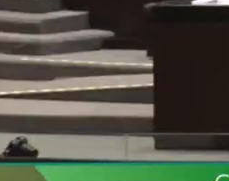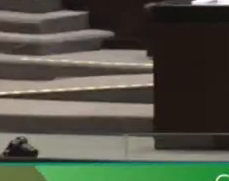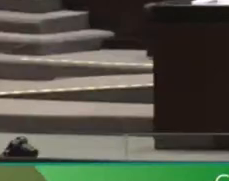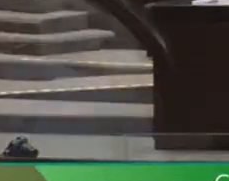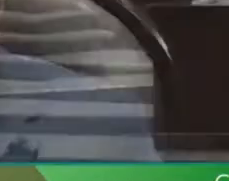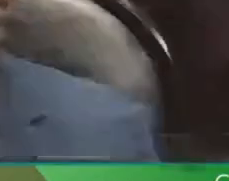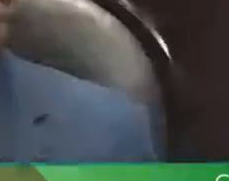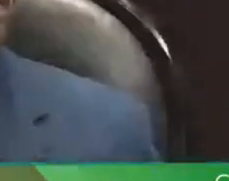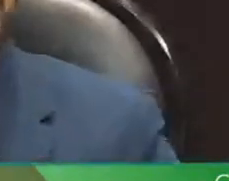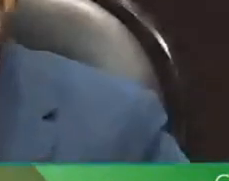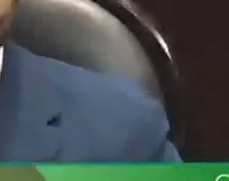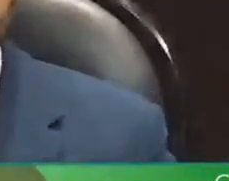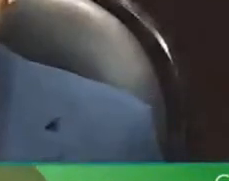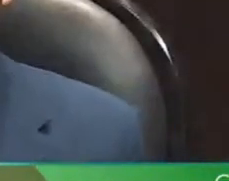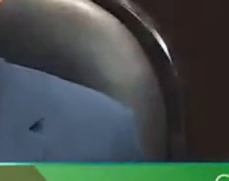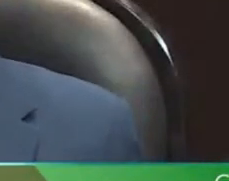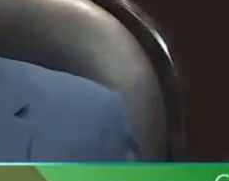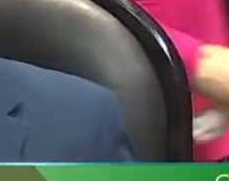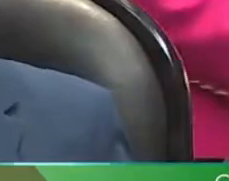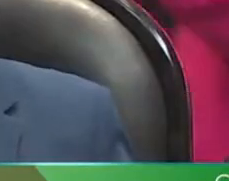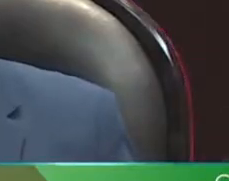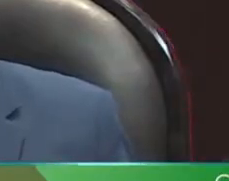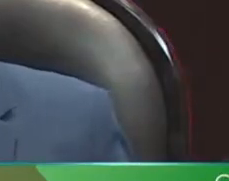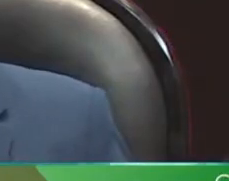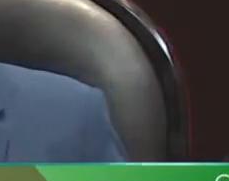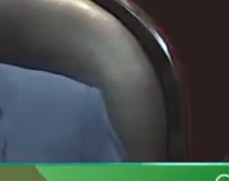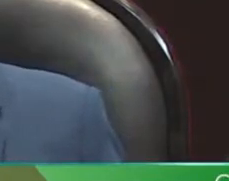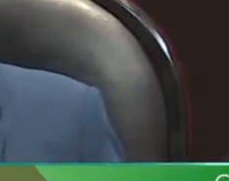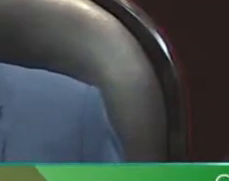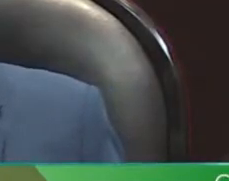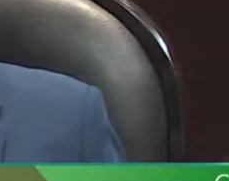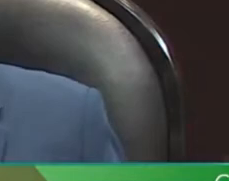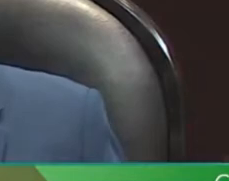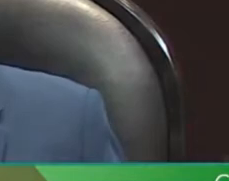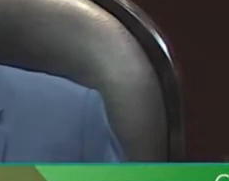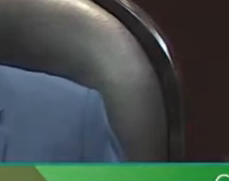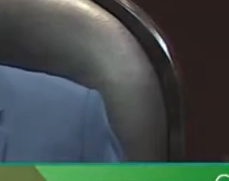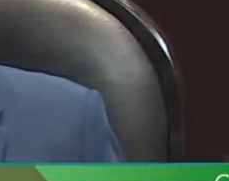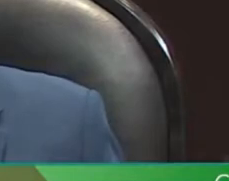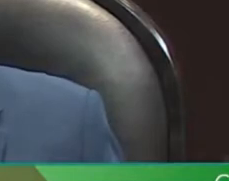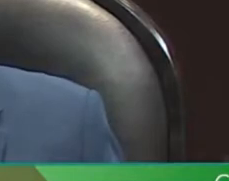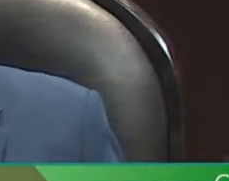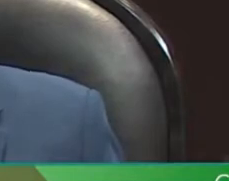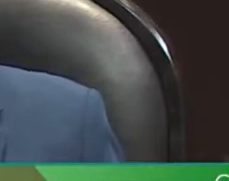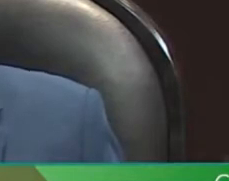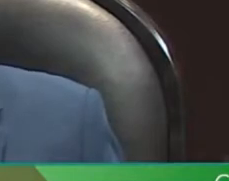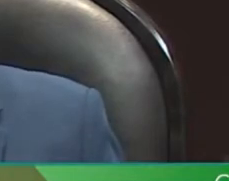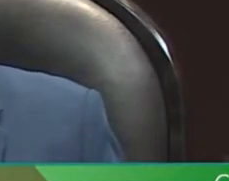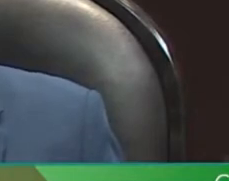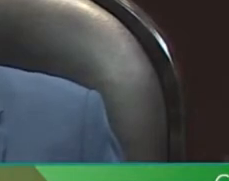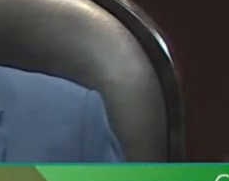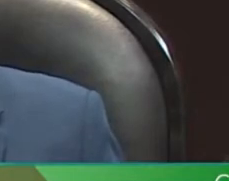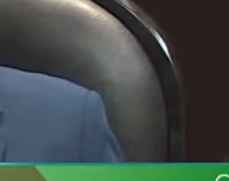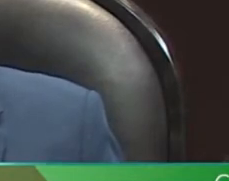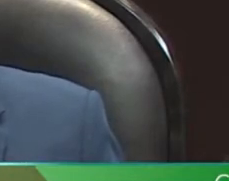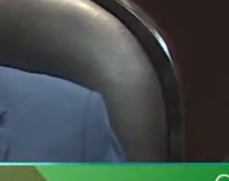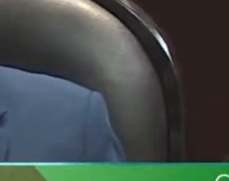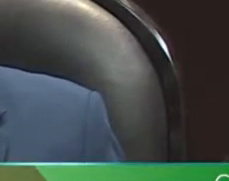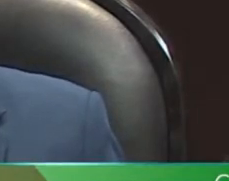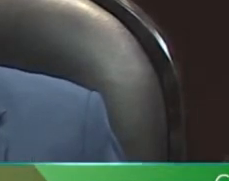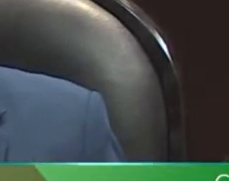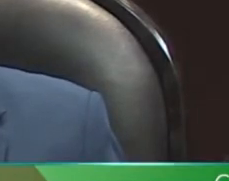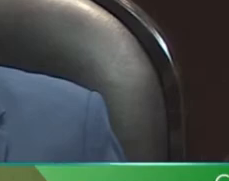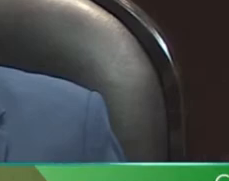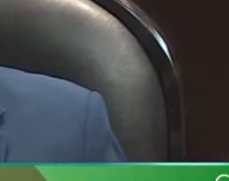Con la venia de la presidencia, compañeras y compañeros diputados, desde la